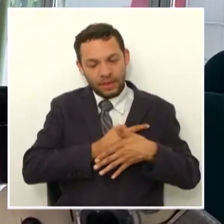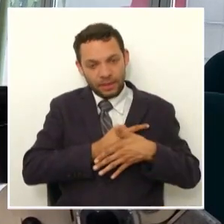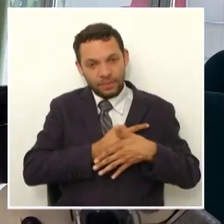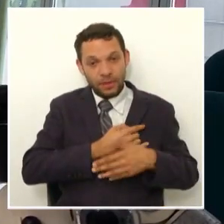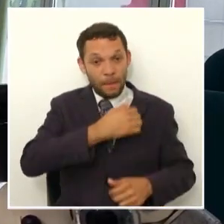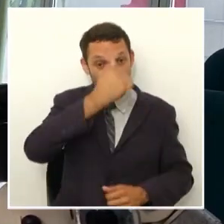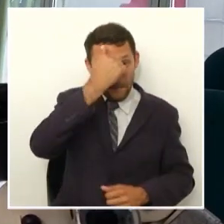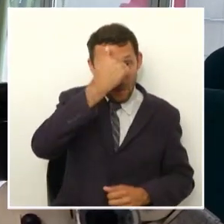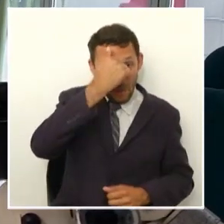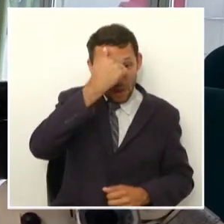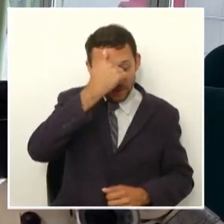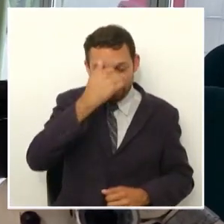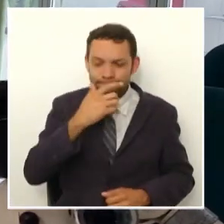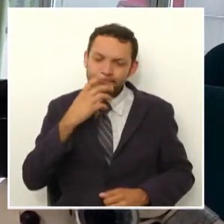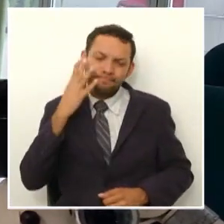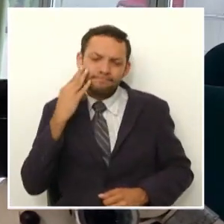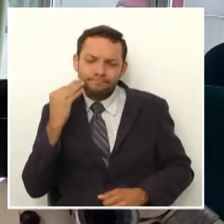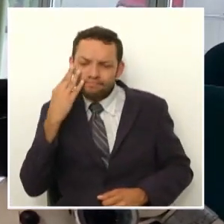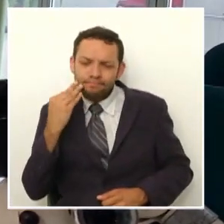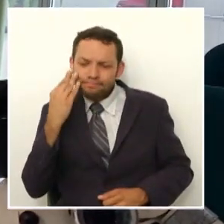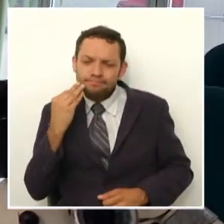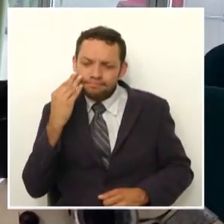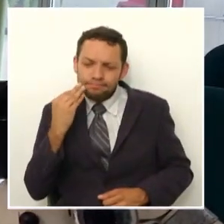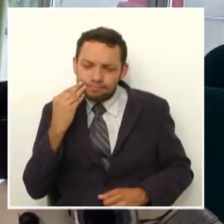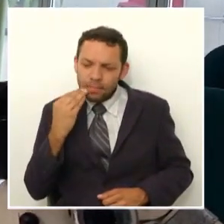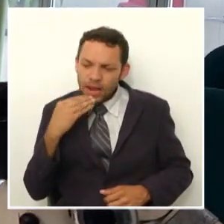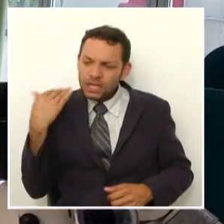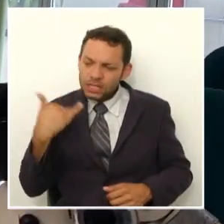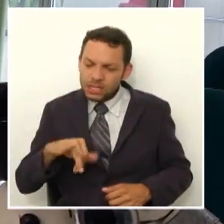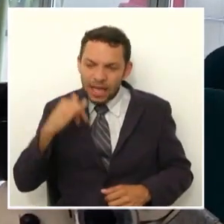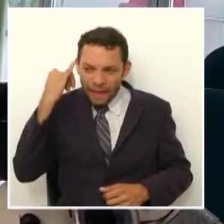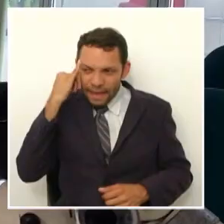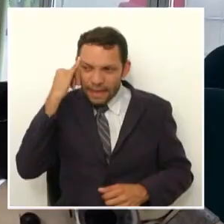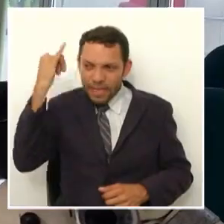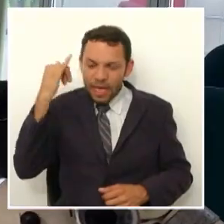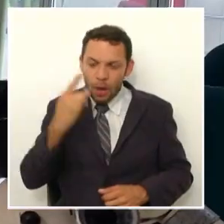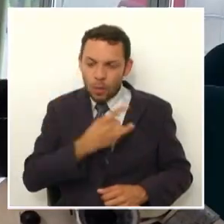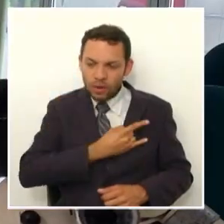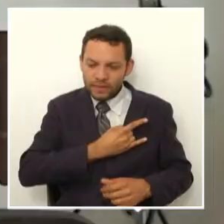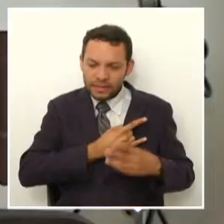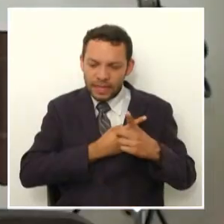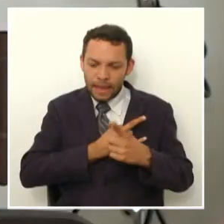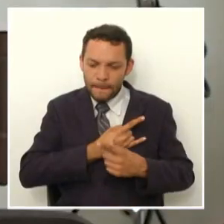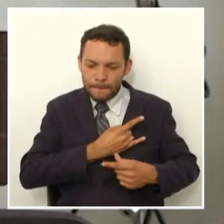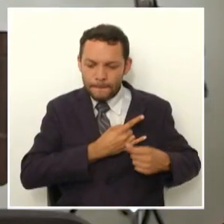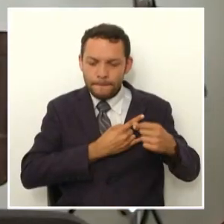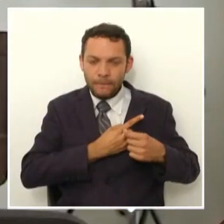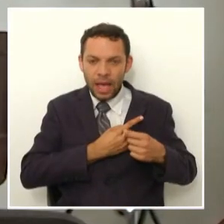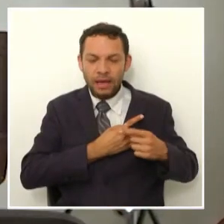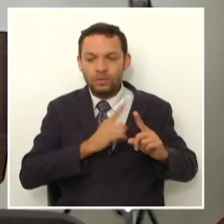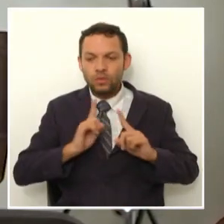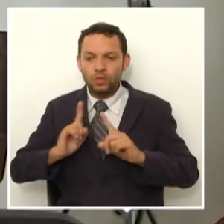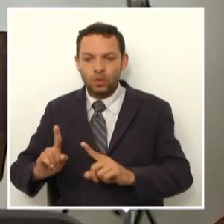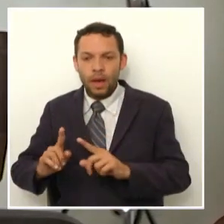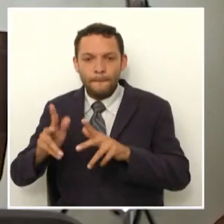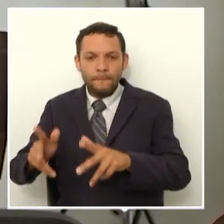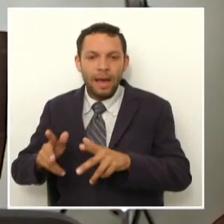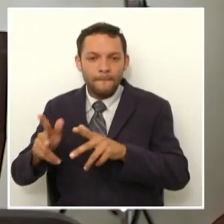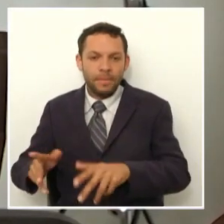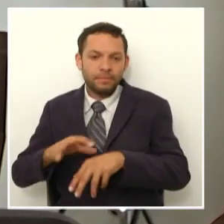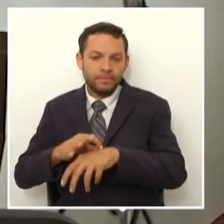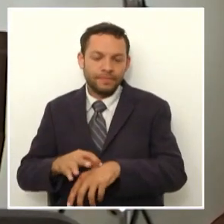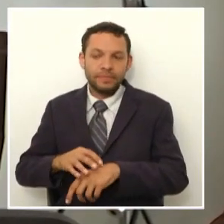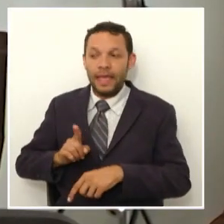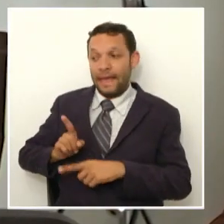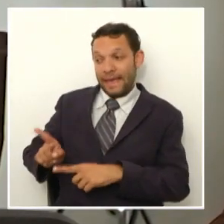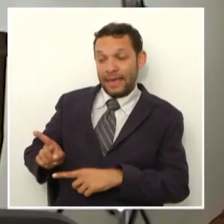que tenían esa gran experiencia clínica y médica con las cuales yo me formé con muchos de ellos, porque el doctor Bernardo fue mi profesor